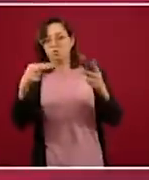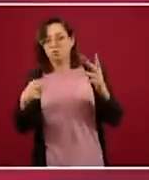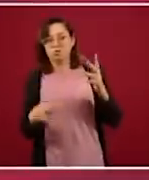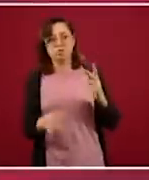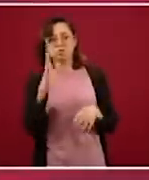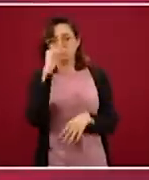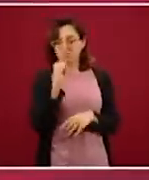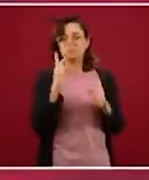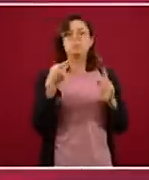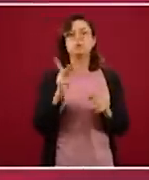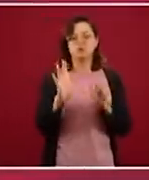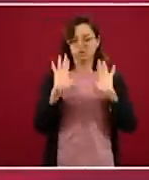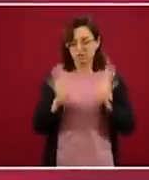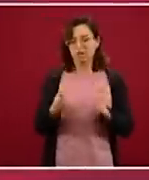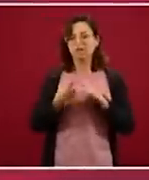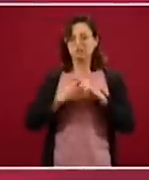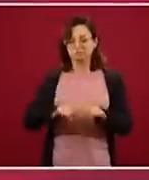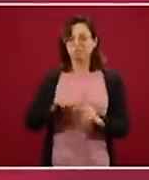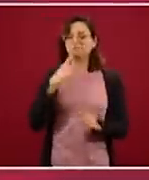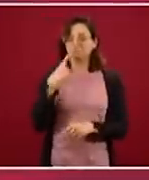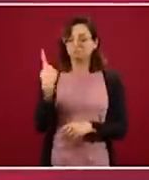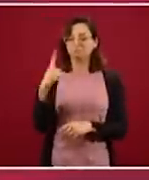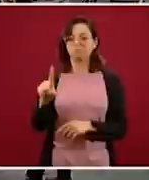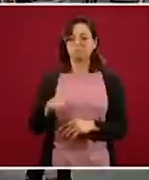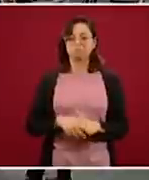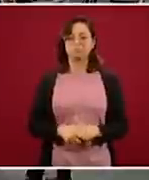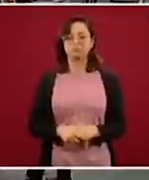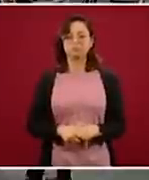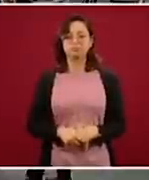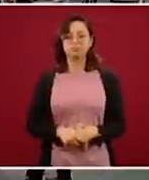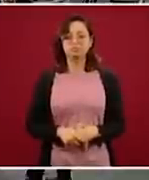presentado denuncias por temas vinculados a lo que se acaba de mencionar aquí. Muchas gracias.